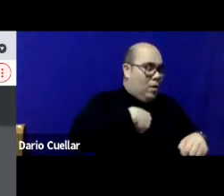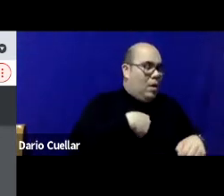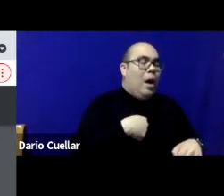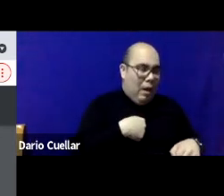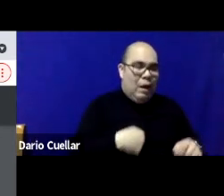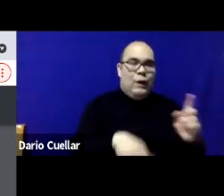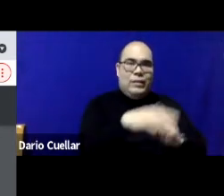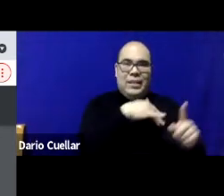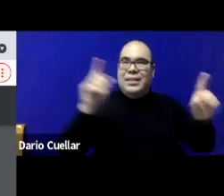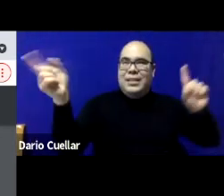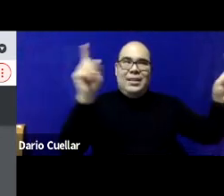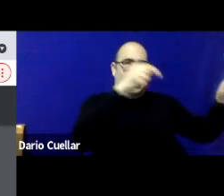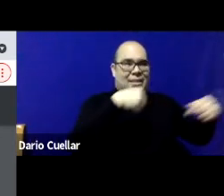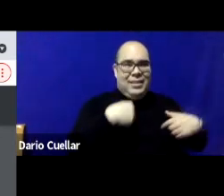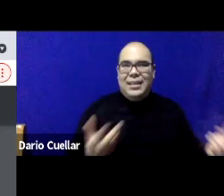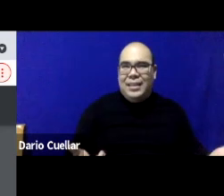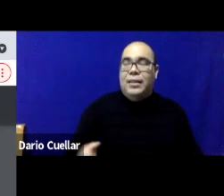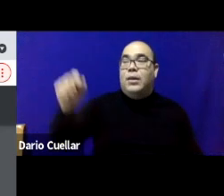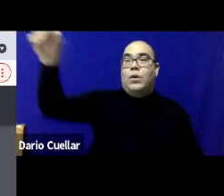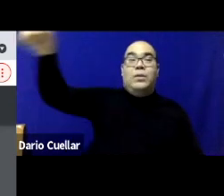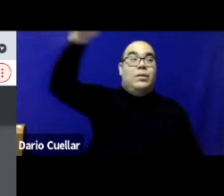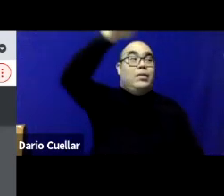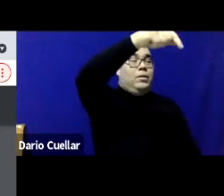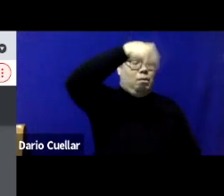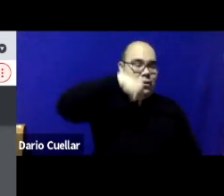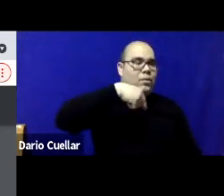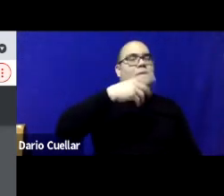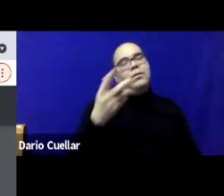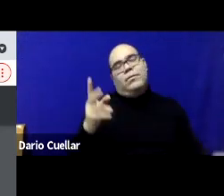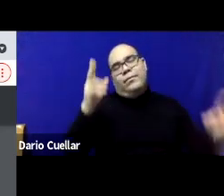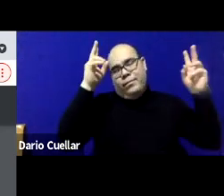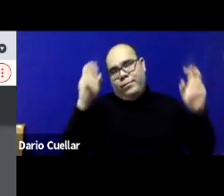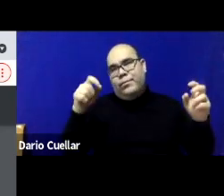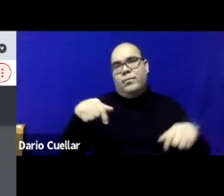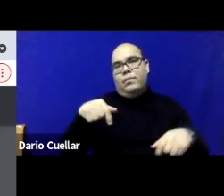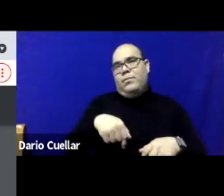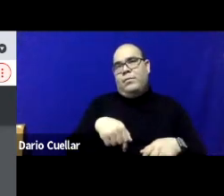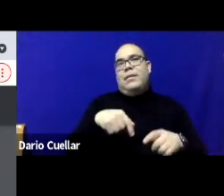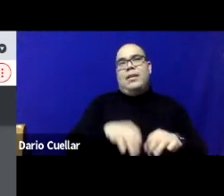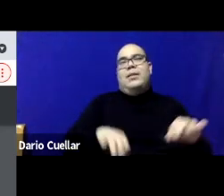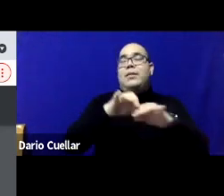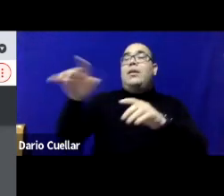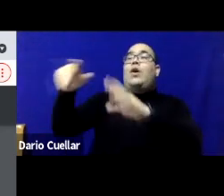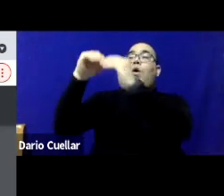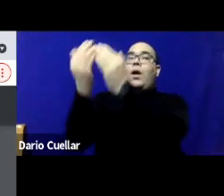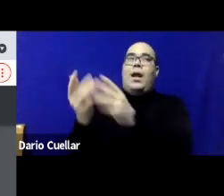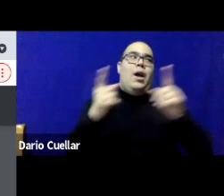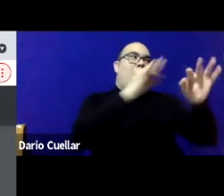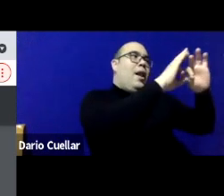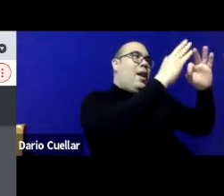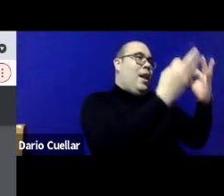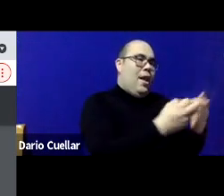misma línea, porque si en los tres contextos más cercanos, que en este caso sería el colegio, la familia y